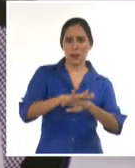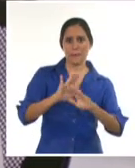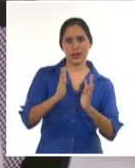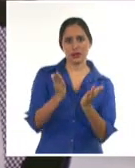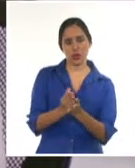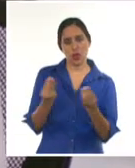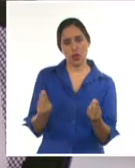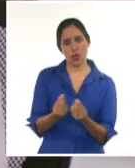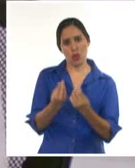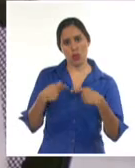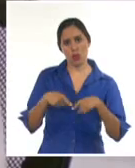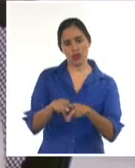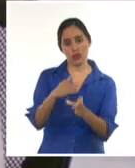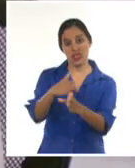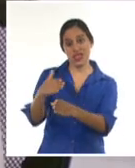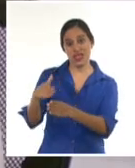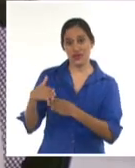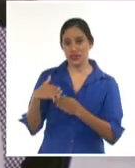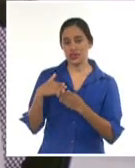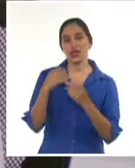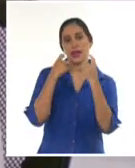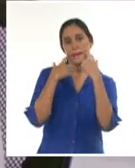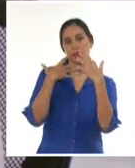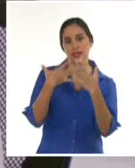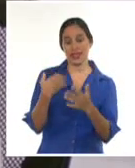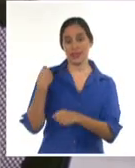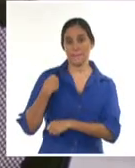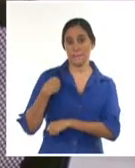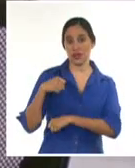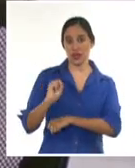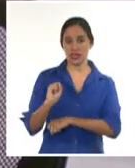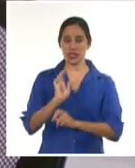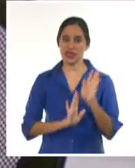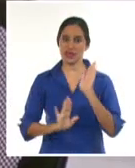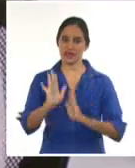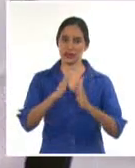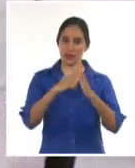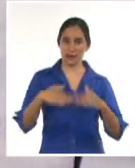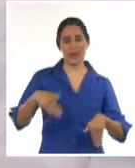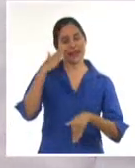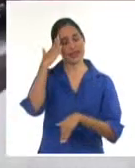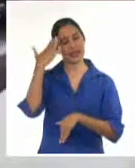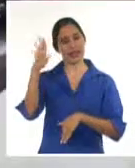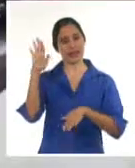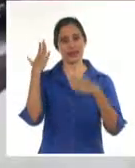más unidad. Ante la guerra y la violencia, defendamos la paz. Muchas gracias.